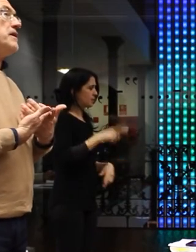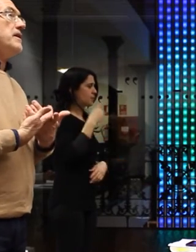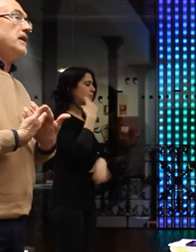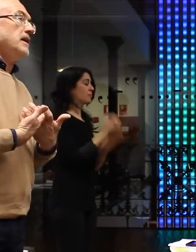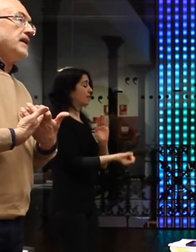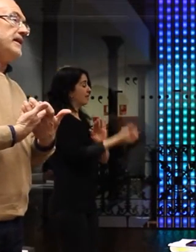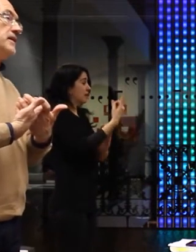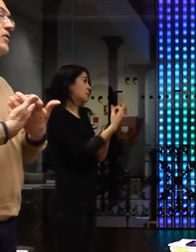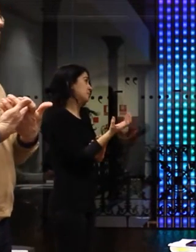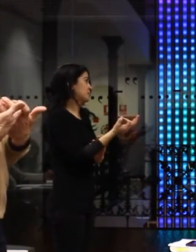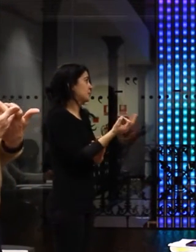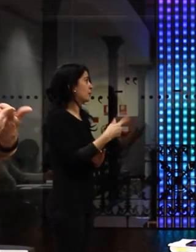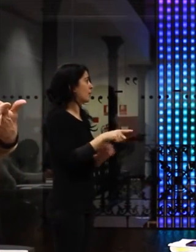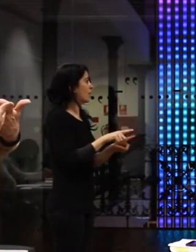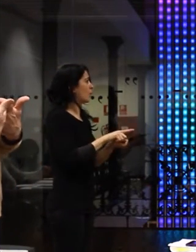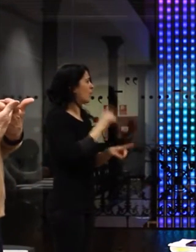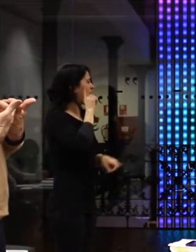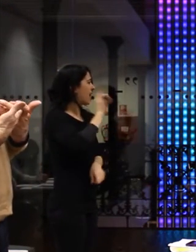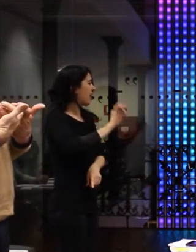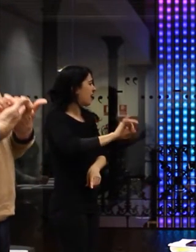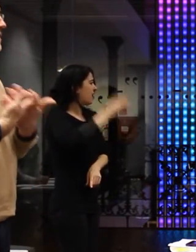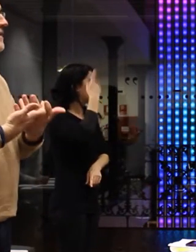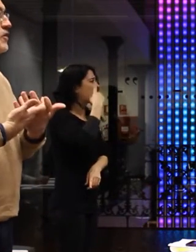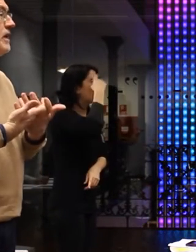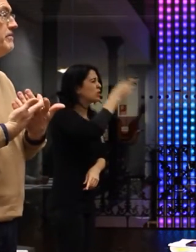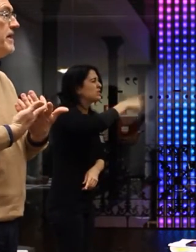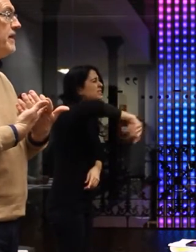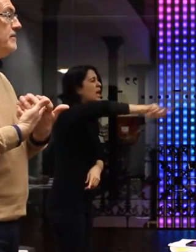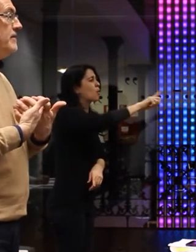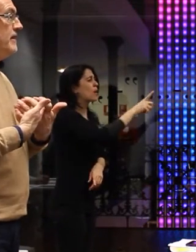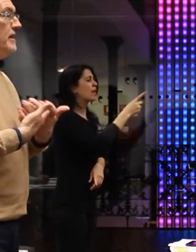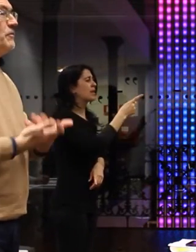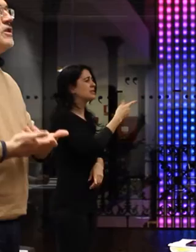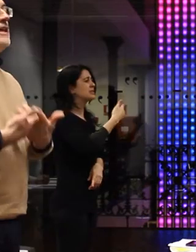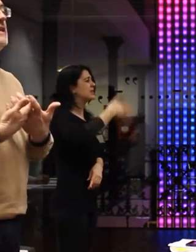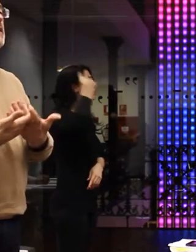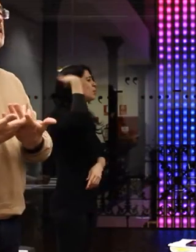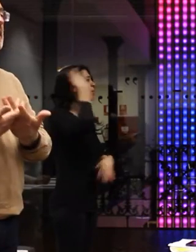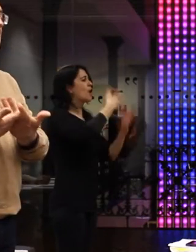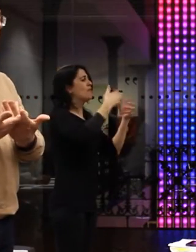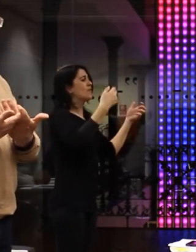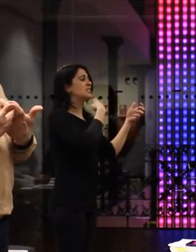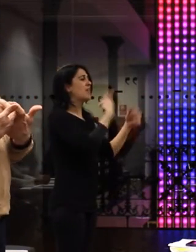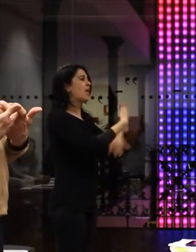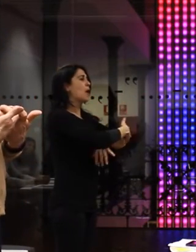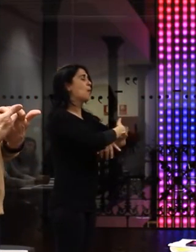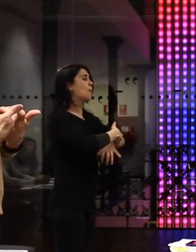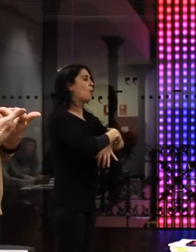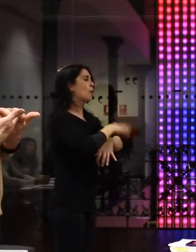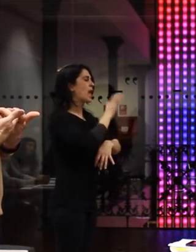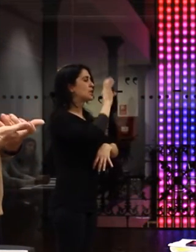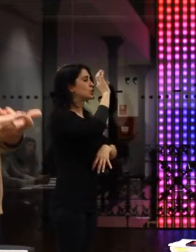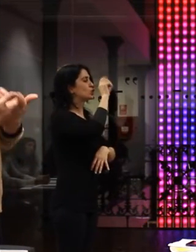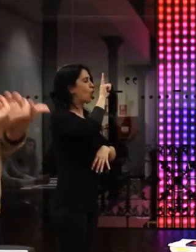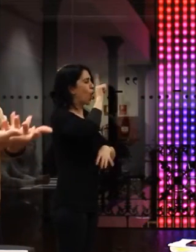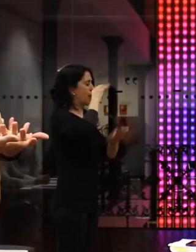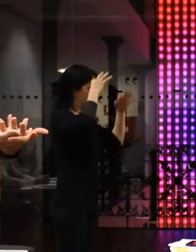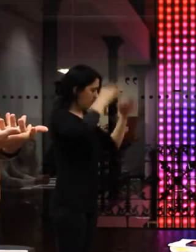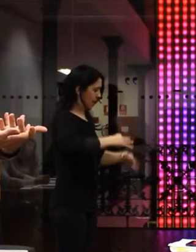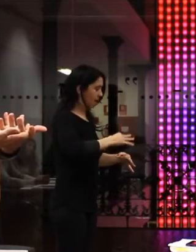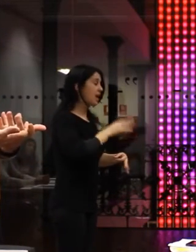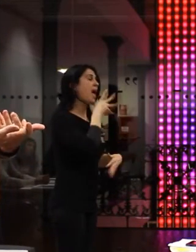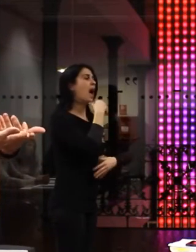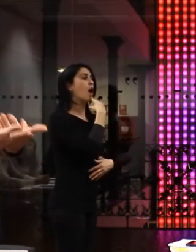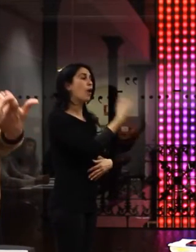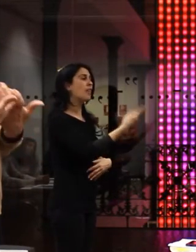una especie de, ¿os acordáis los más mayores aquello del pobre de solemnidad? Pues ahora han inventado la categoría del vulnerable